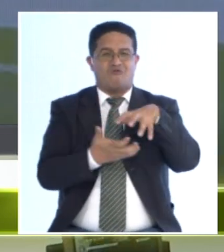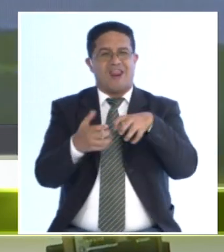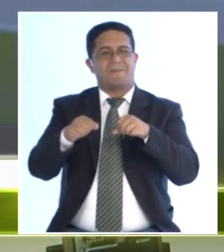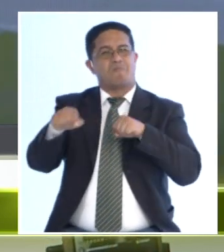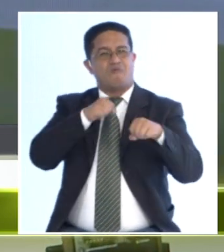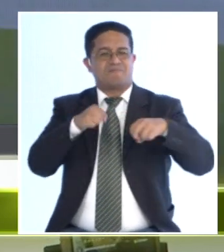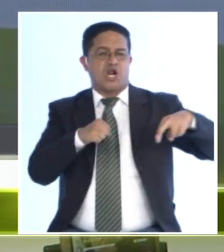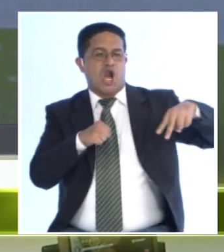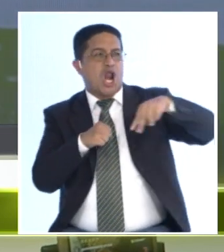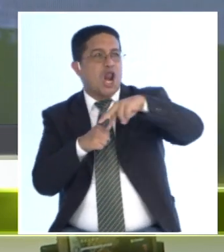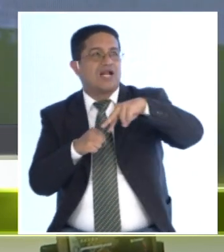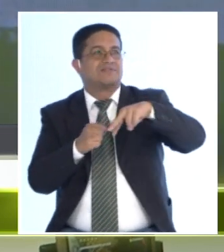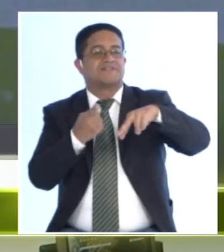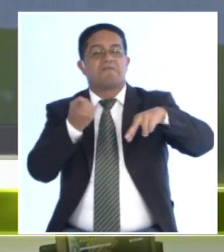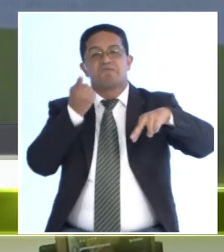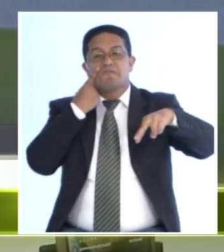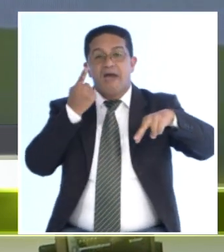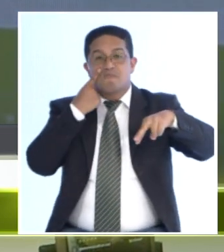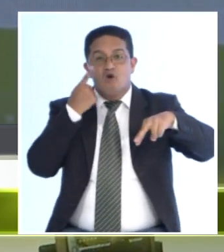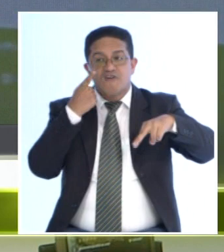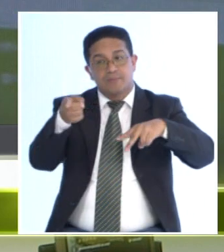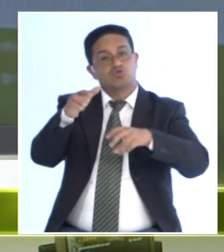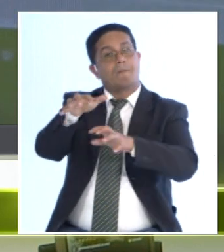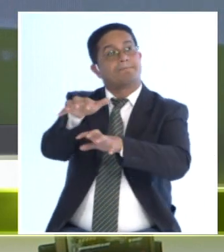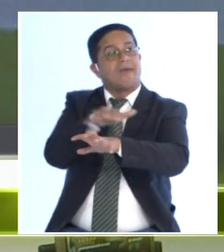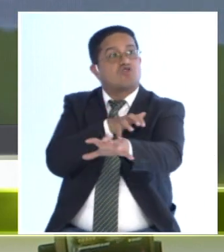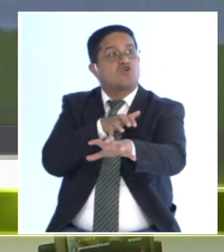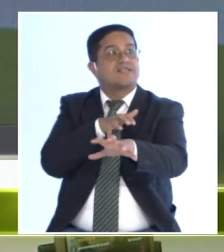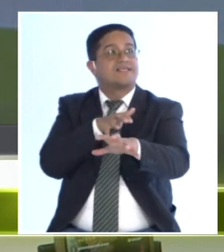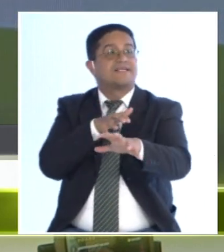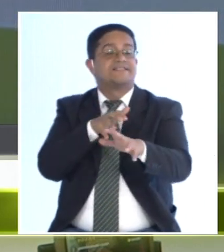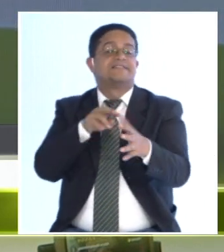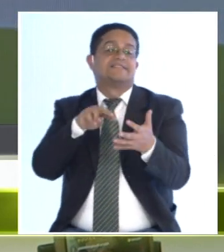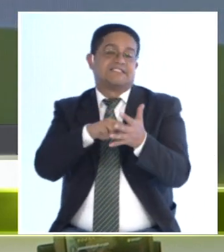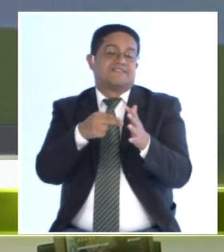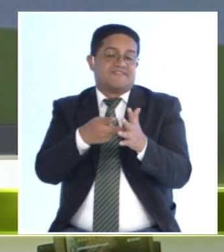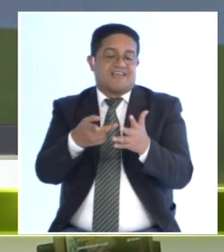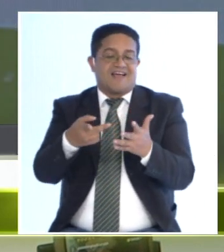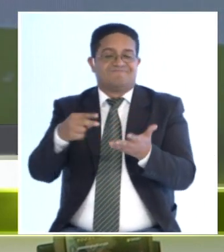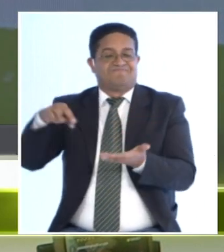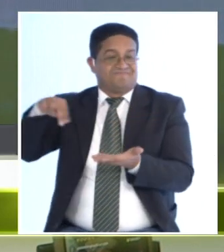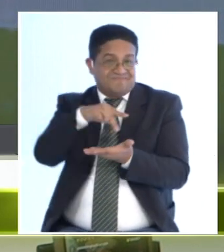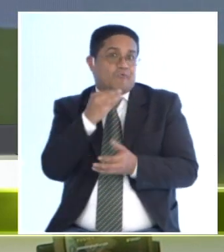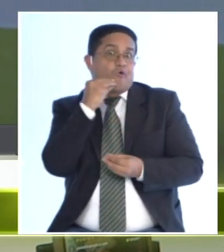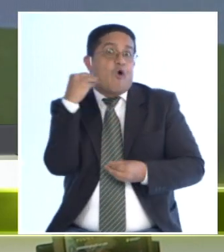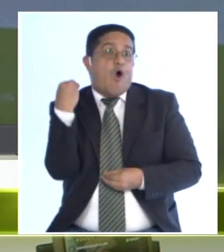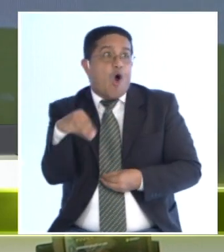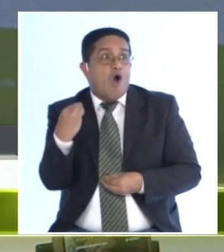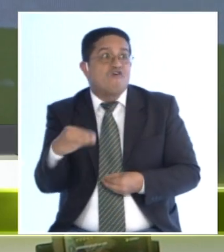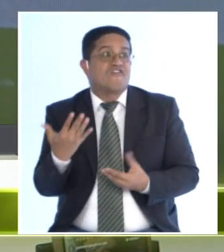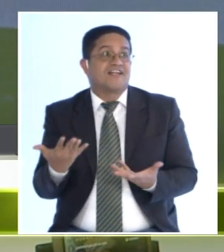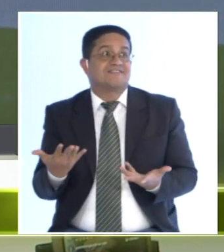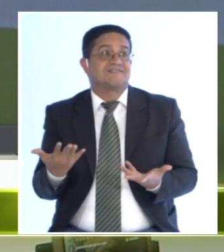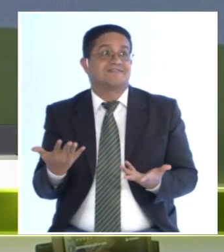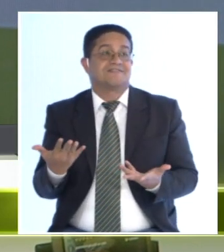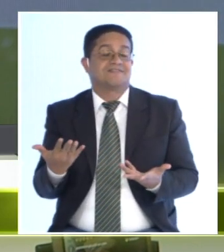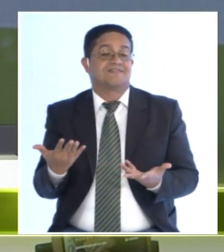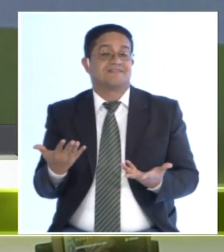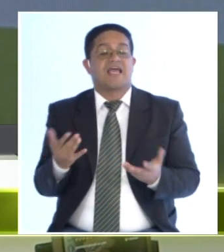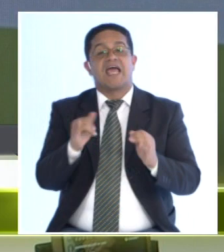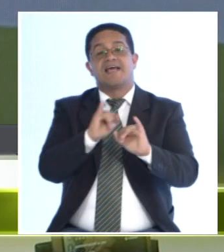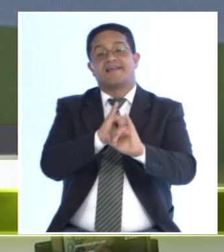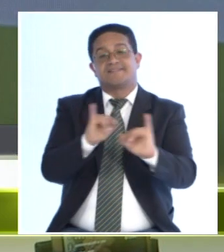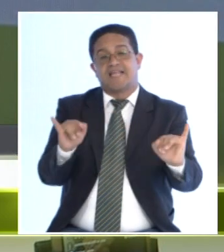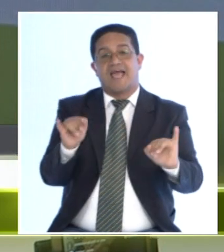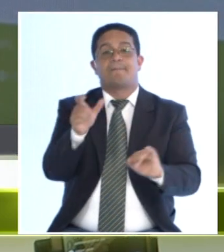más frecuentes que vemos en estos pacientes jóvenes es que precisamente como están en una etapa muy activa de su juventud, ¿ok? Ya son pacientes